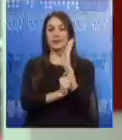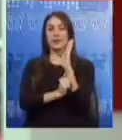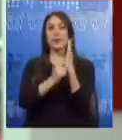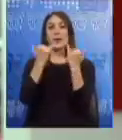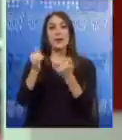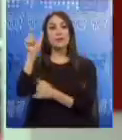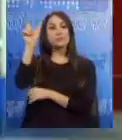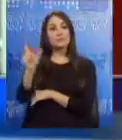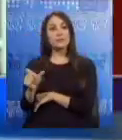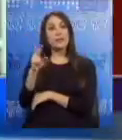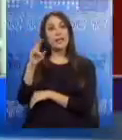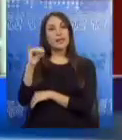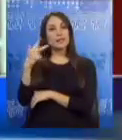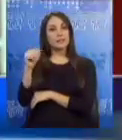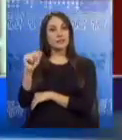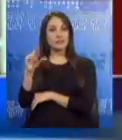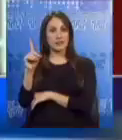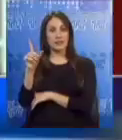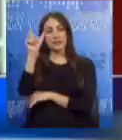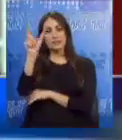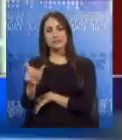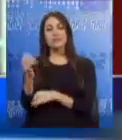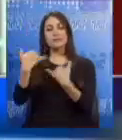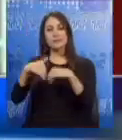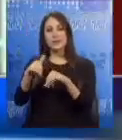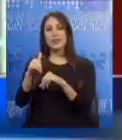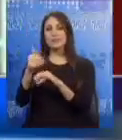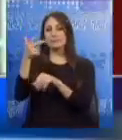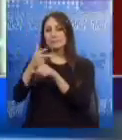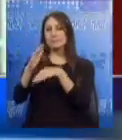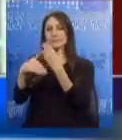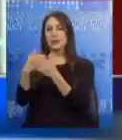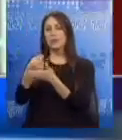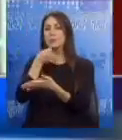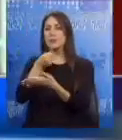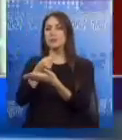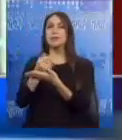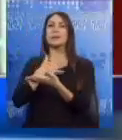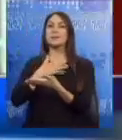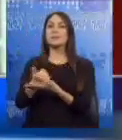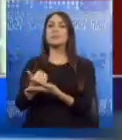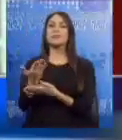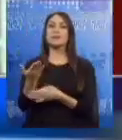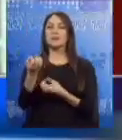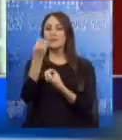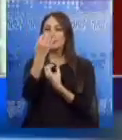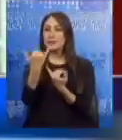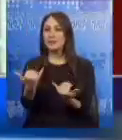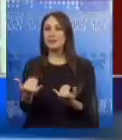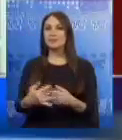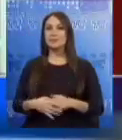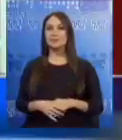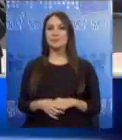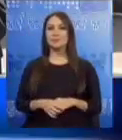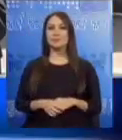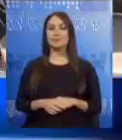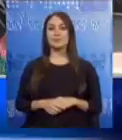compañero richard de cevallos sigue de cerca las actividades richard de adelante con tu informe